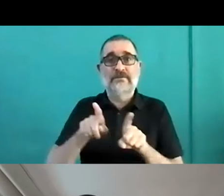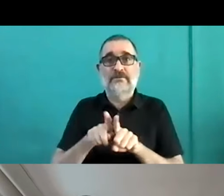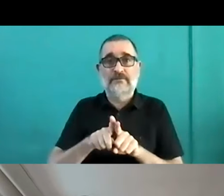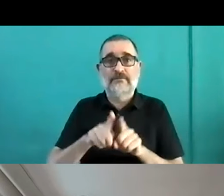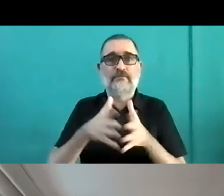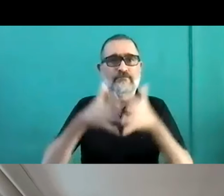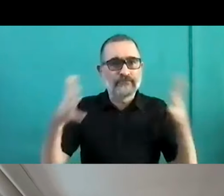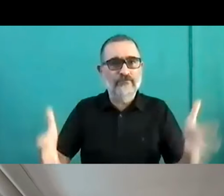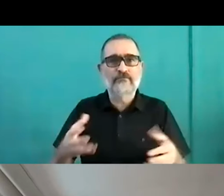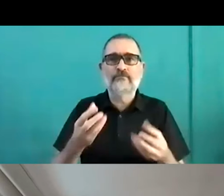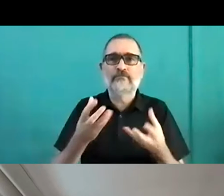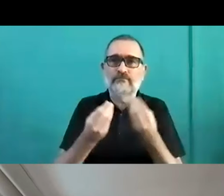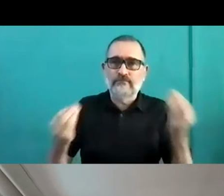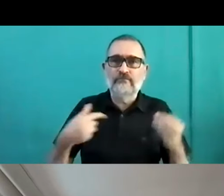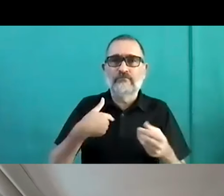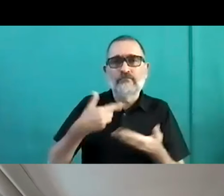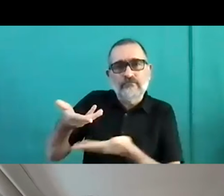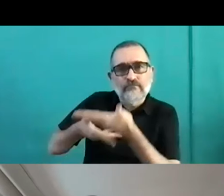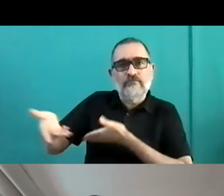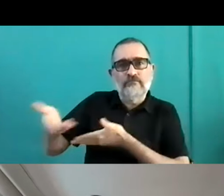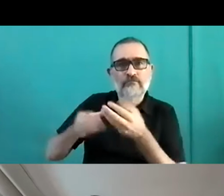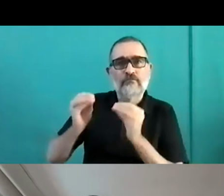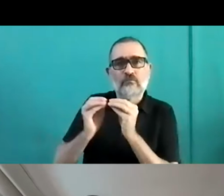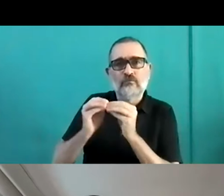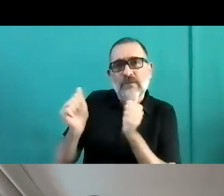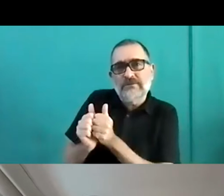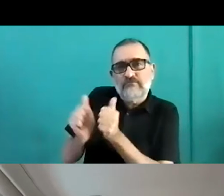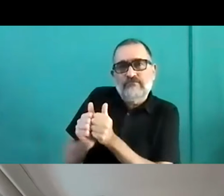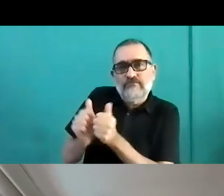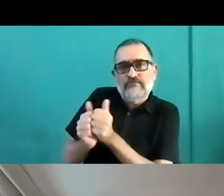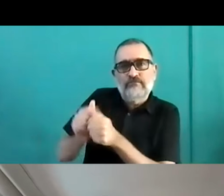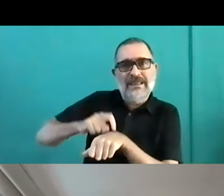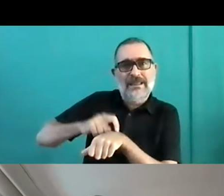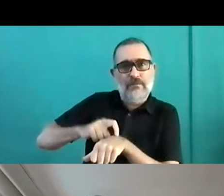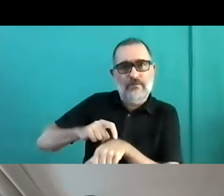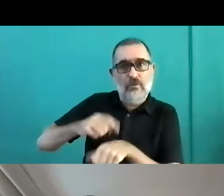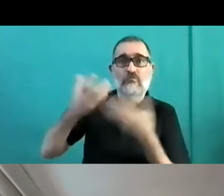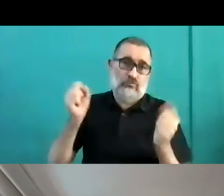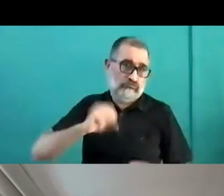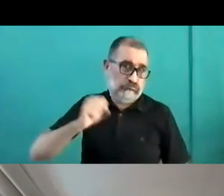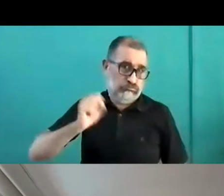libres hemos buscado distintas formas de entretenernos durante la cuarentena.